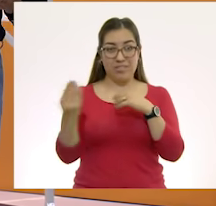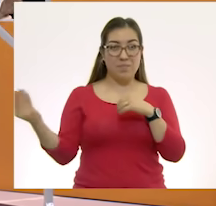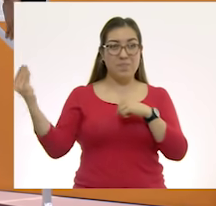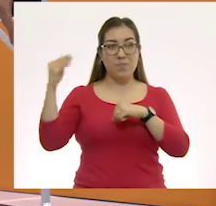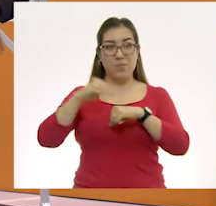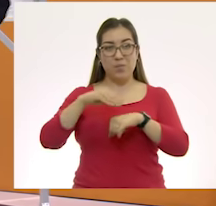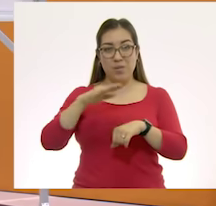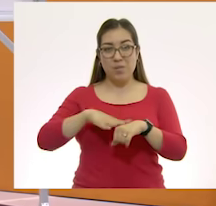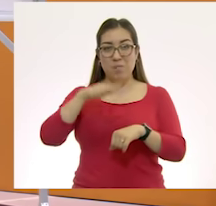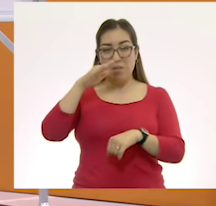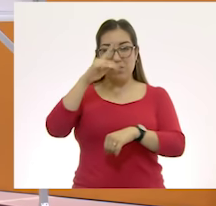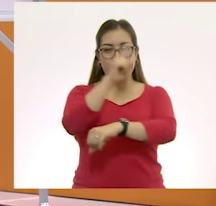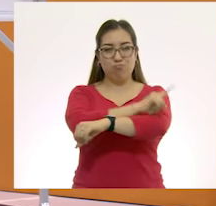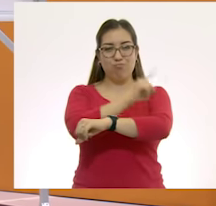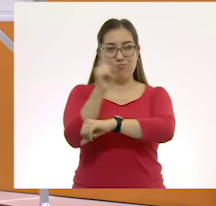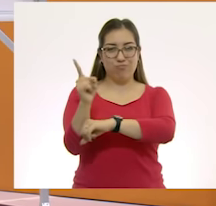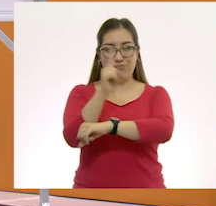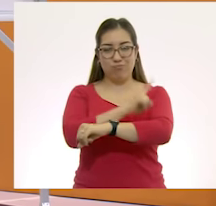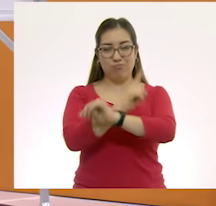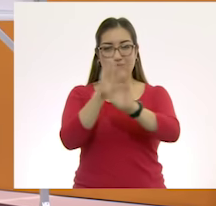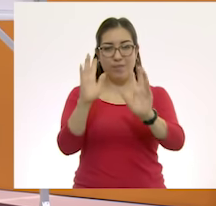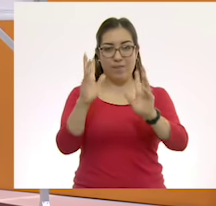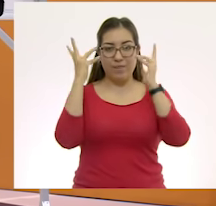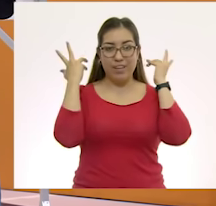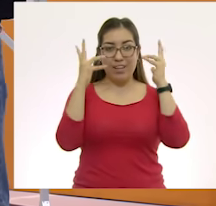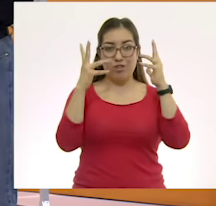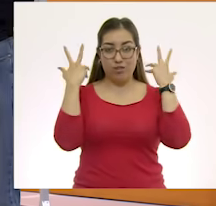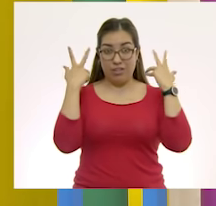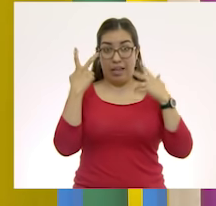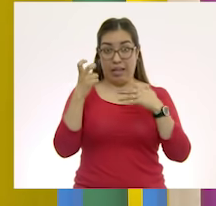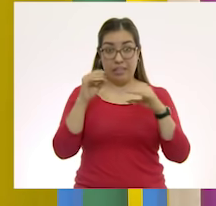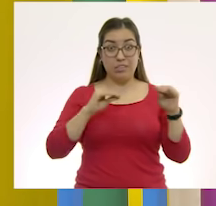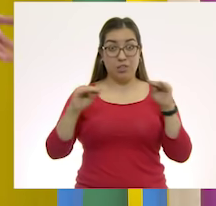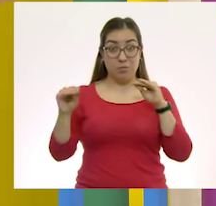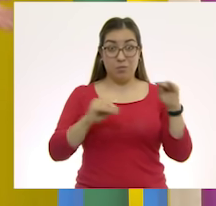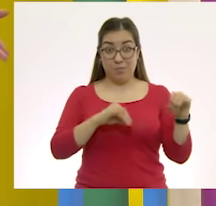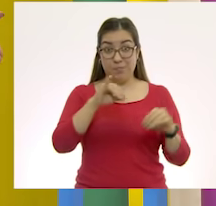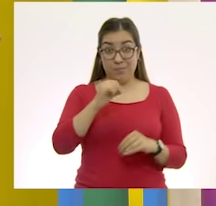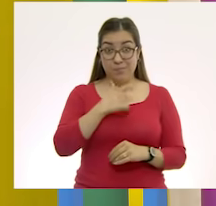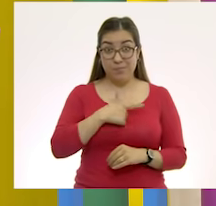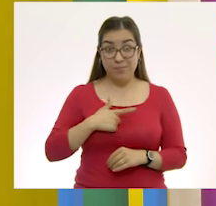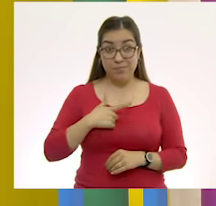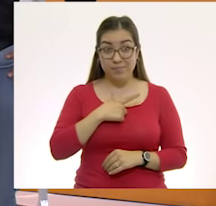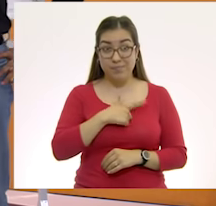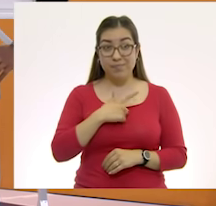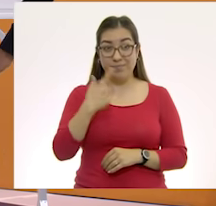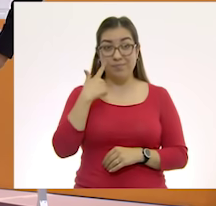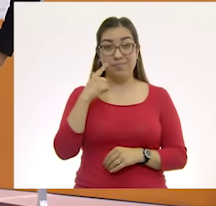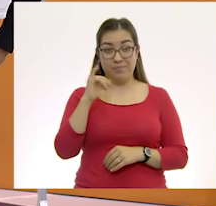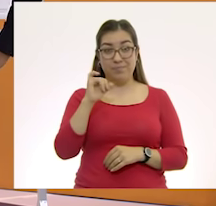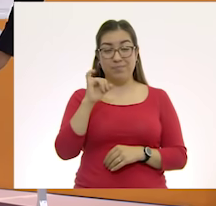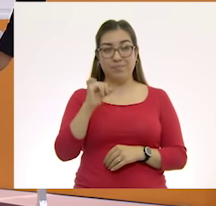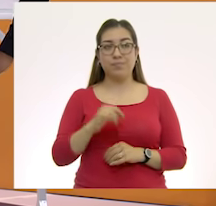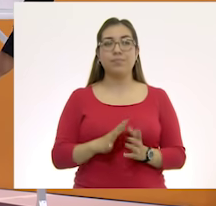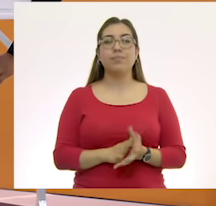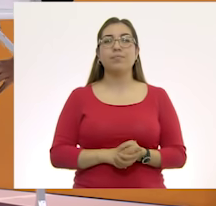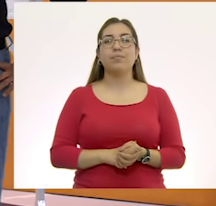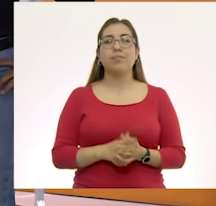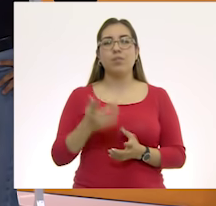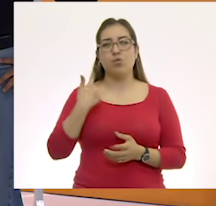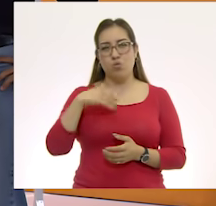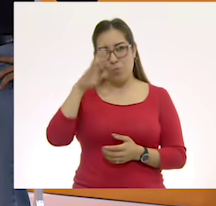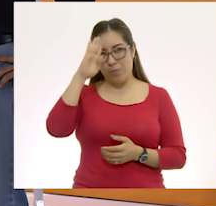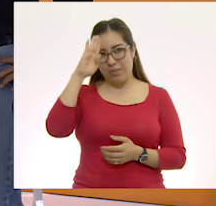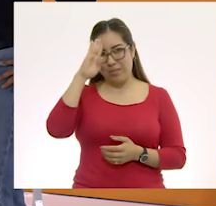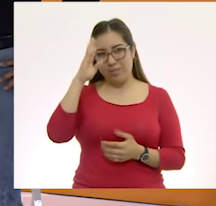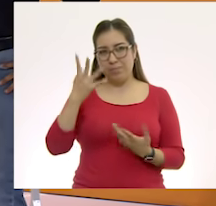ritmo y la velocidad a estos movimientos. ¿Te gustaría? Me gustaría. A ver, ¿cómo lo vamos a hacer? Pues mira, estoy